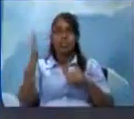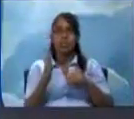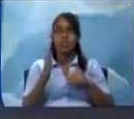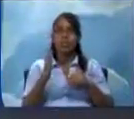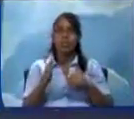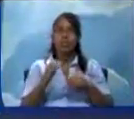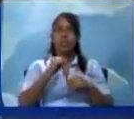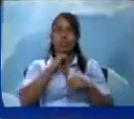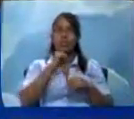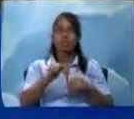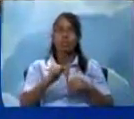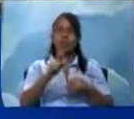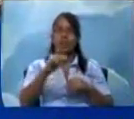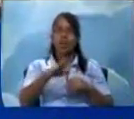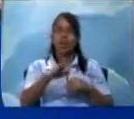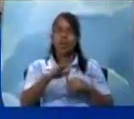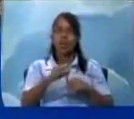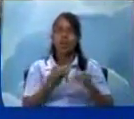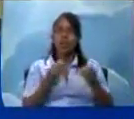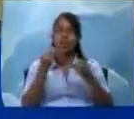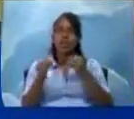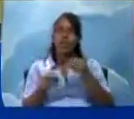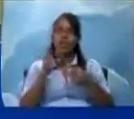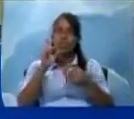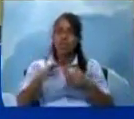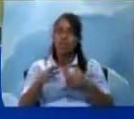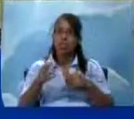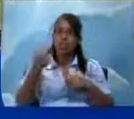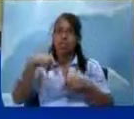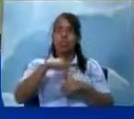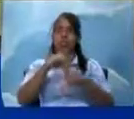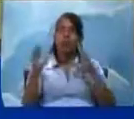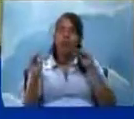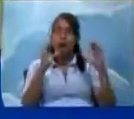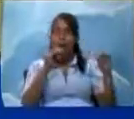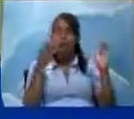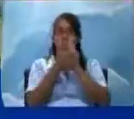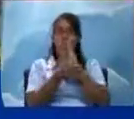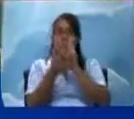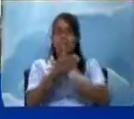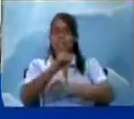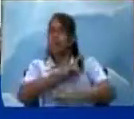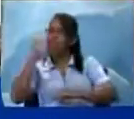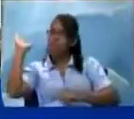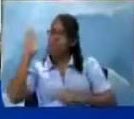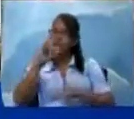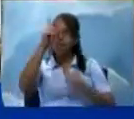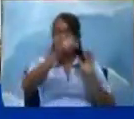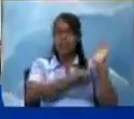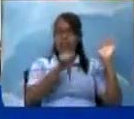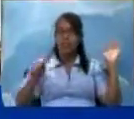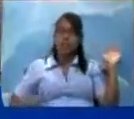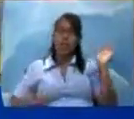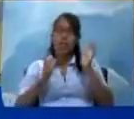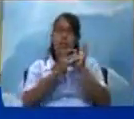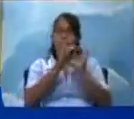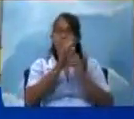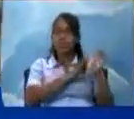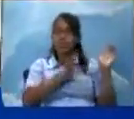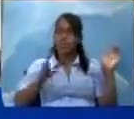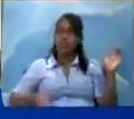Mateo como Marcos como Lucas, nos hablan acerca de la venida del Señor